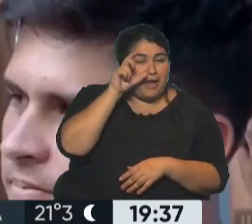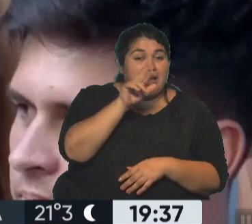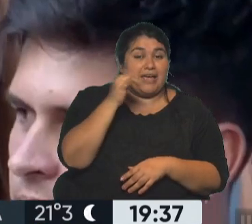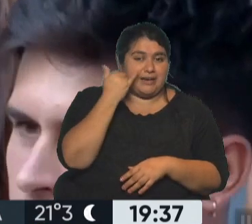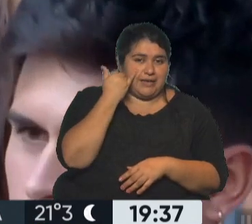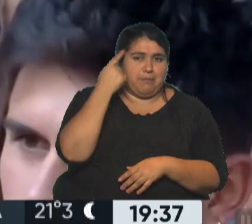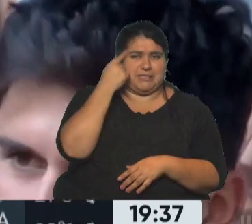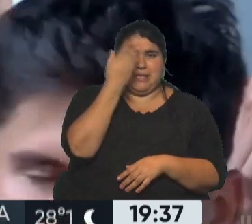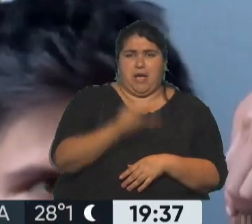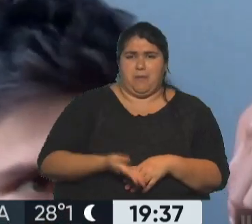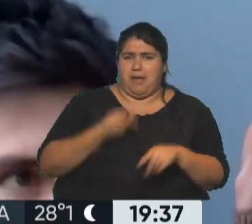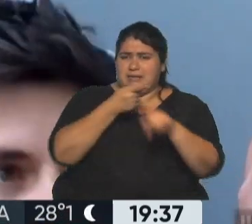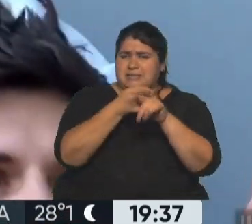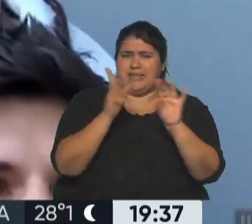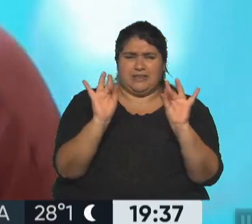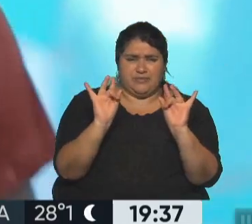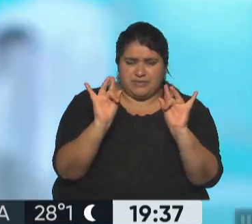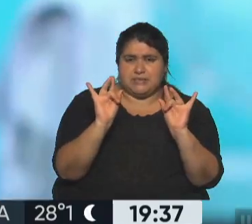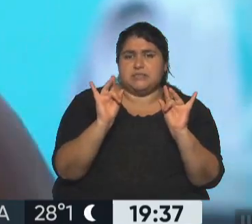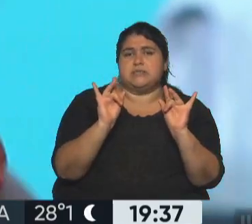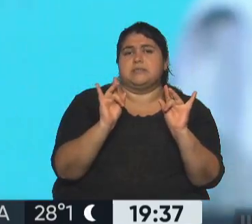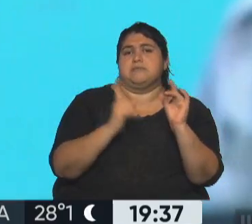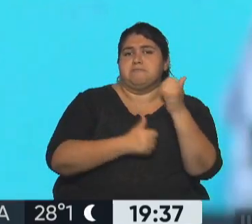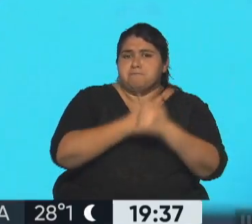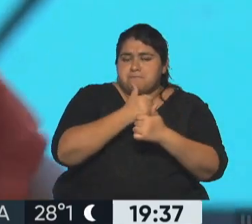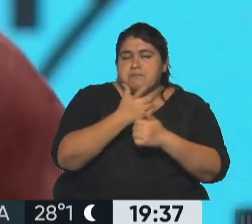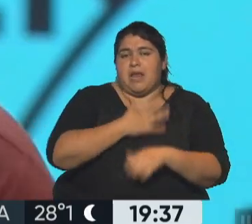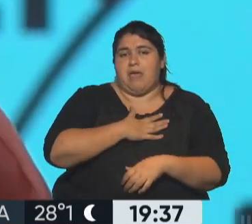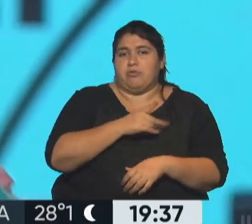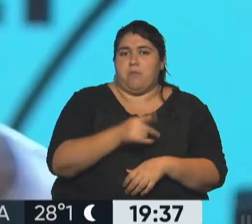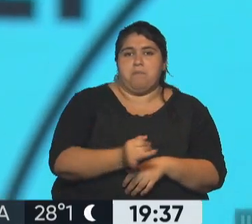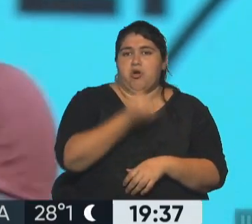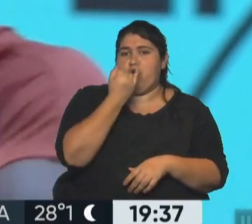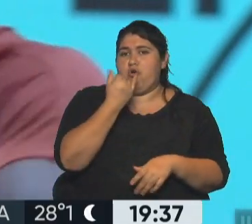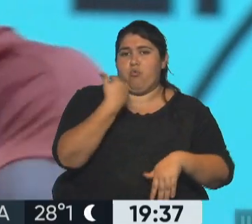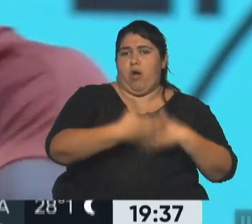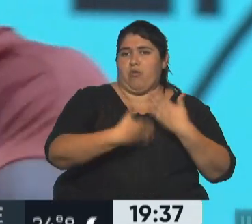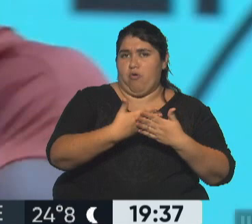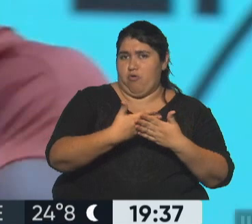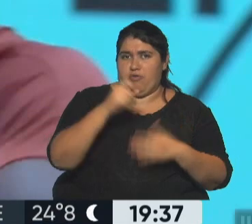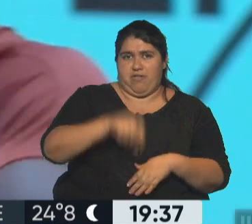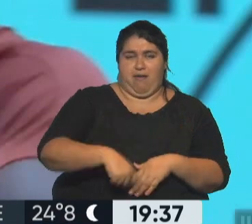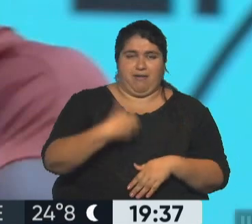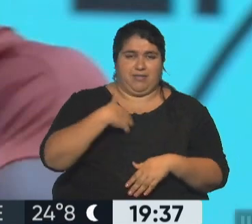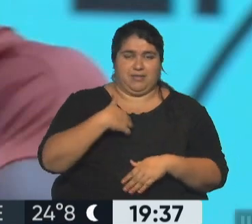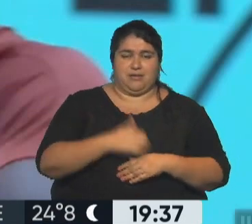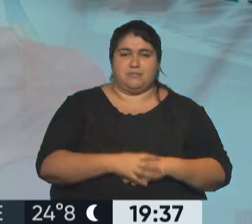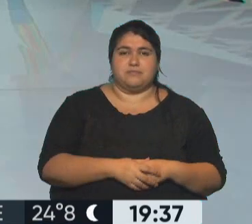verdad, era perdible el partido. A uno le da pena porque es uno de los mejores tenistas de nuestro país.